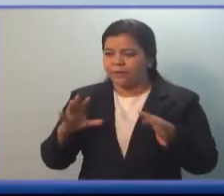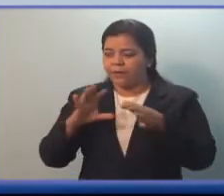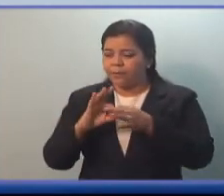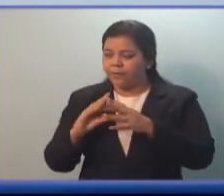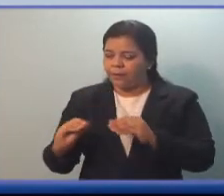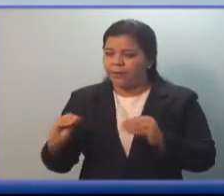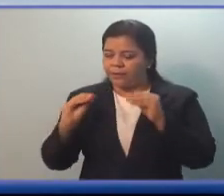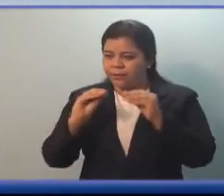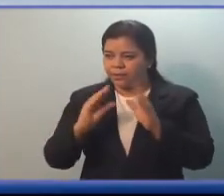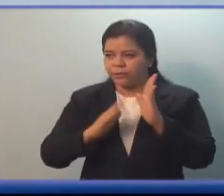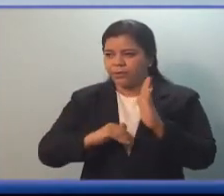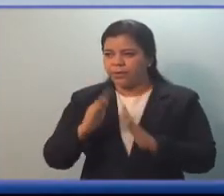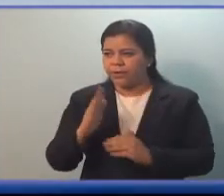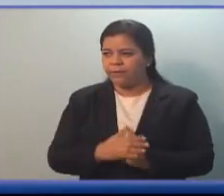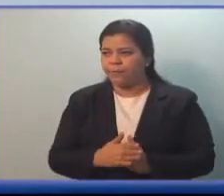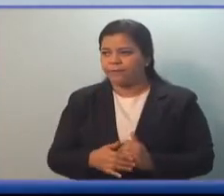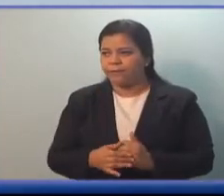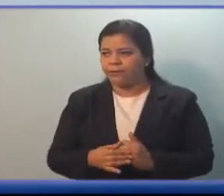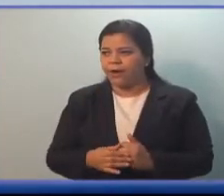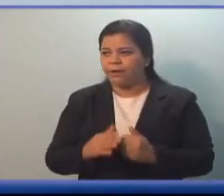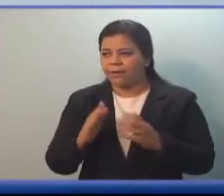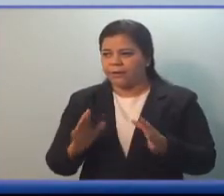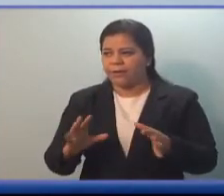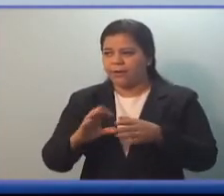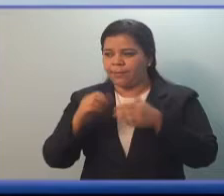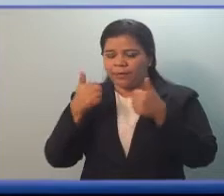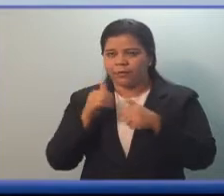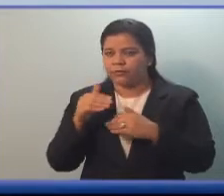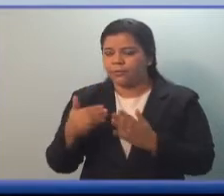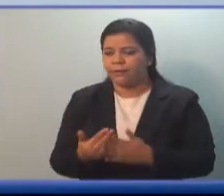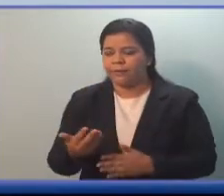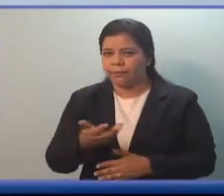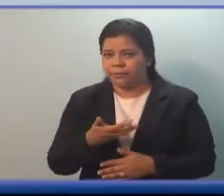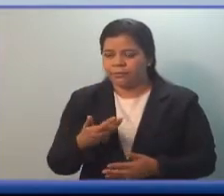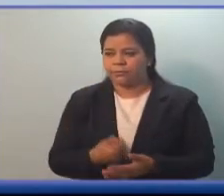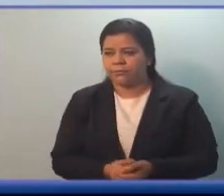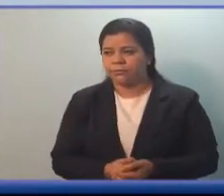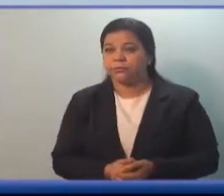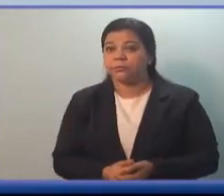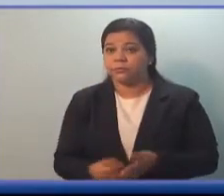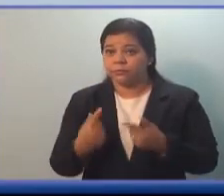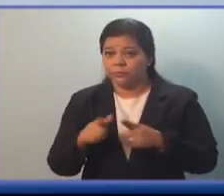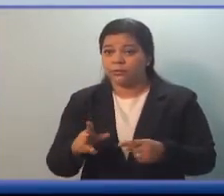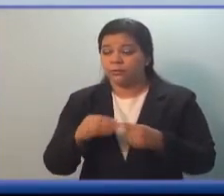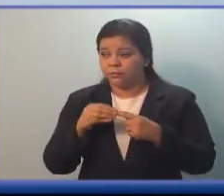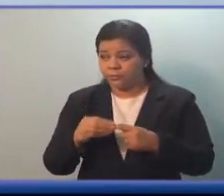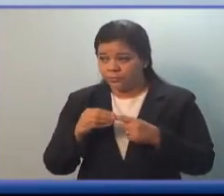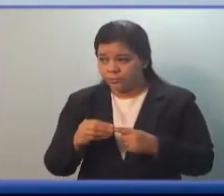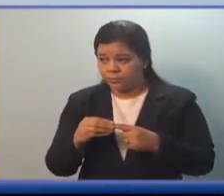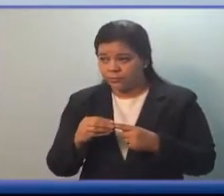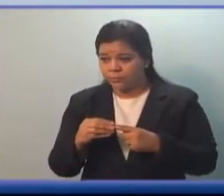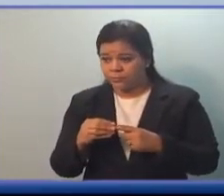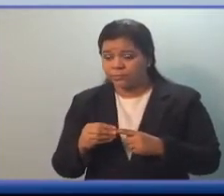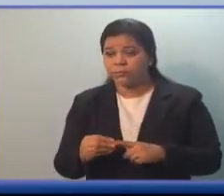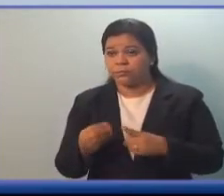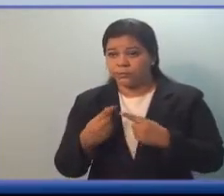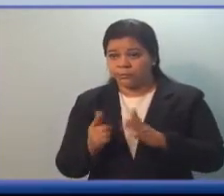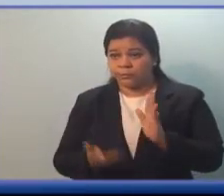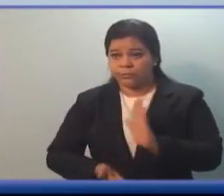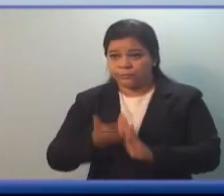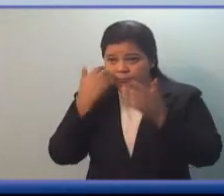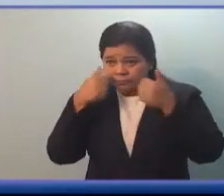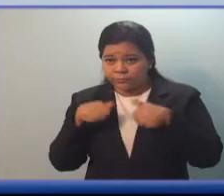algunos procesos de reestructuración que ha tenido la Corte Suprema de Justicia, especialmente en el área jurídica